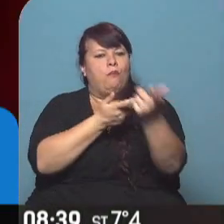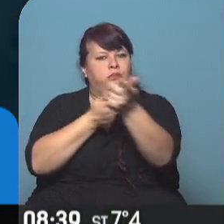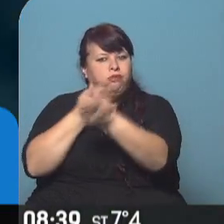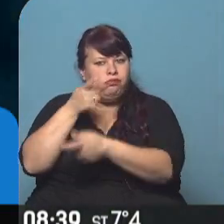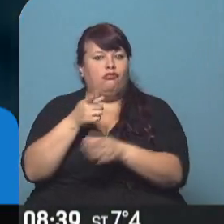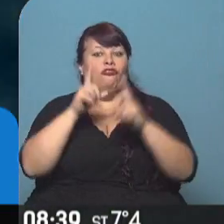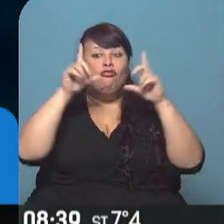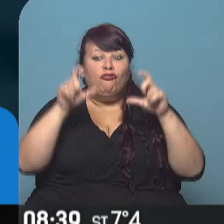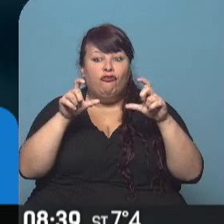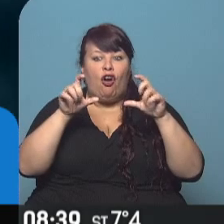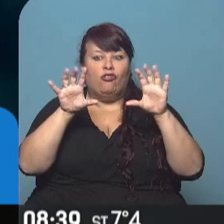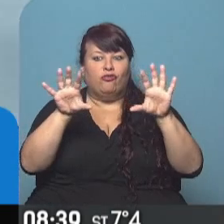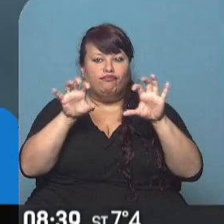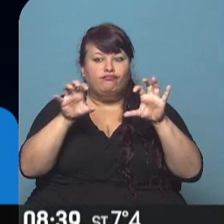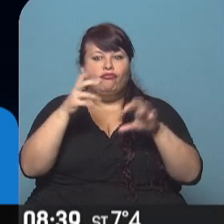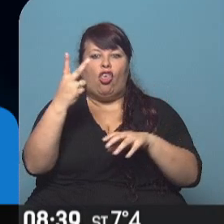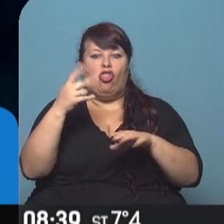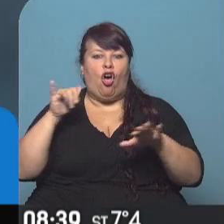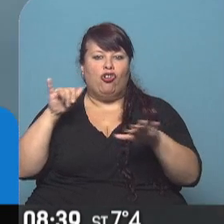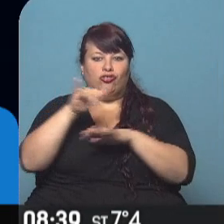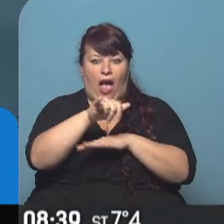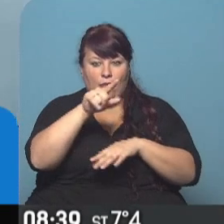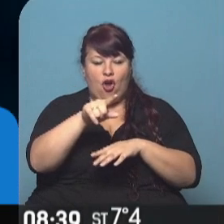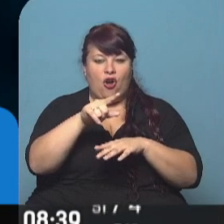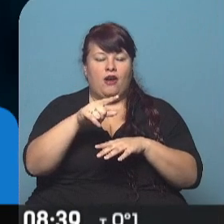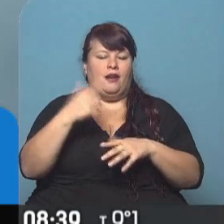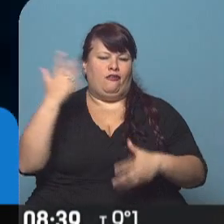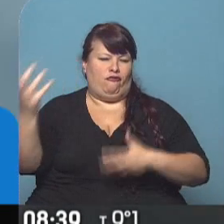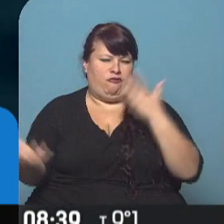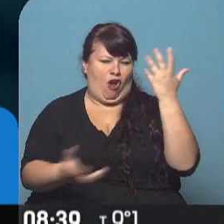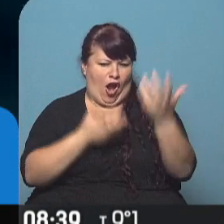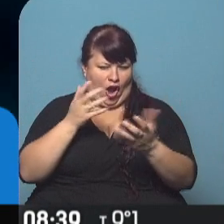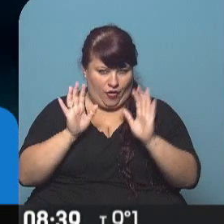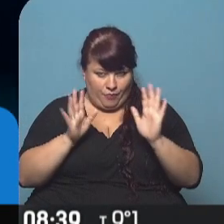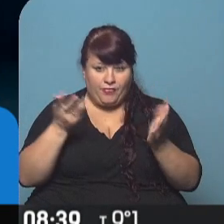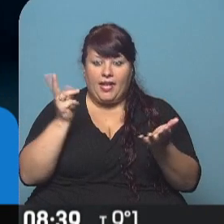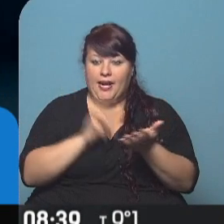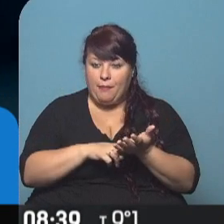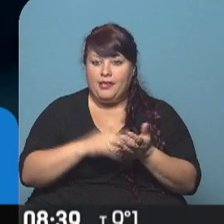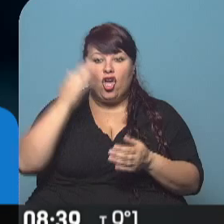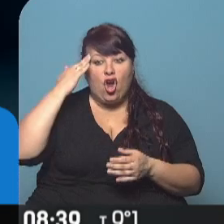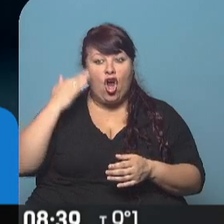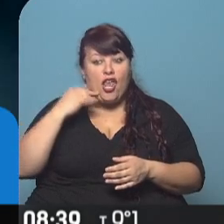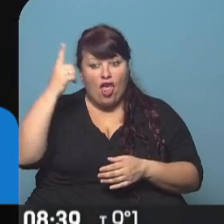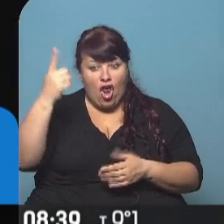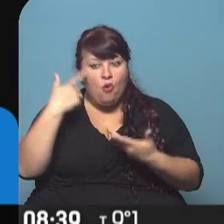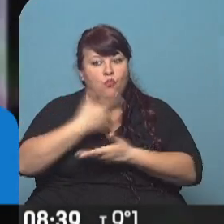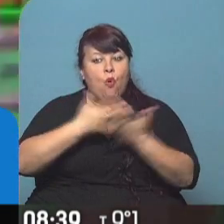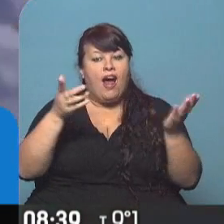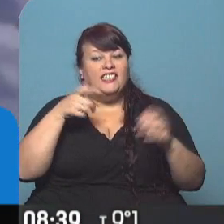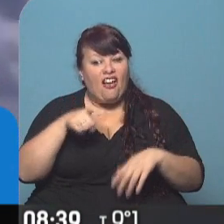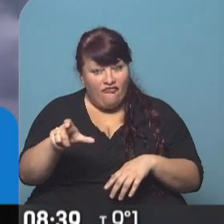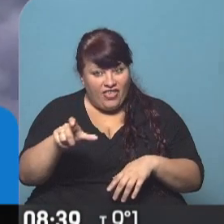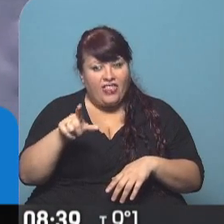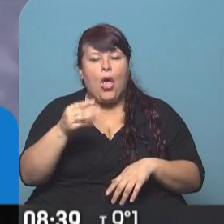y la foto captura a las dos naves envuelta en fuego. Reiteramos, Corea del Norte presentó un video en